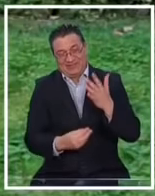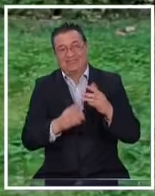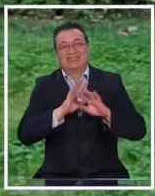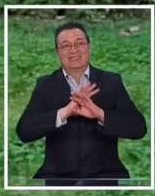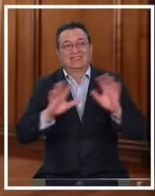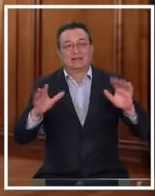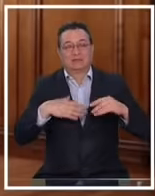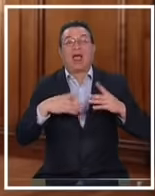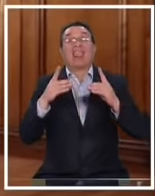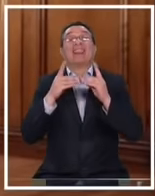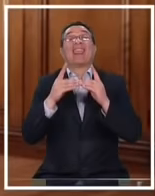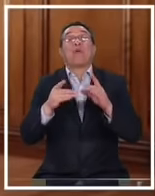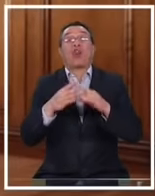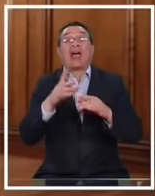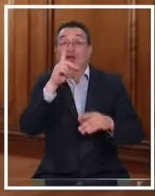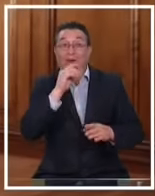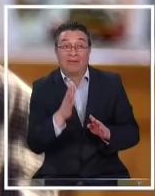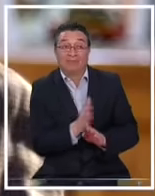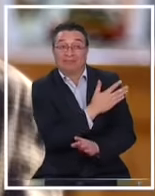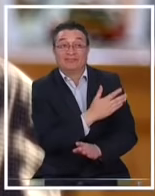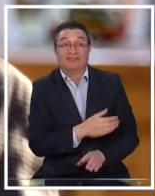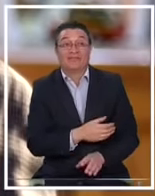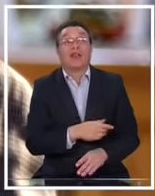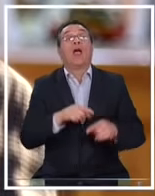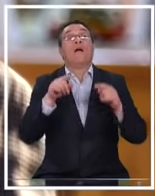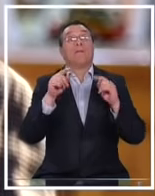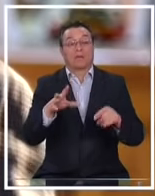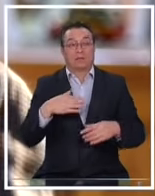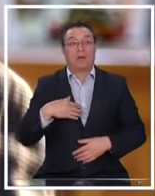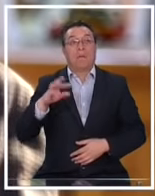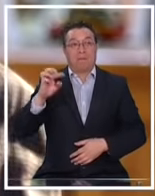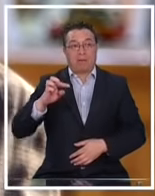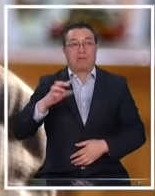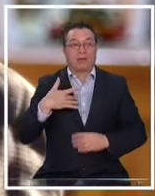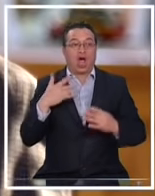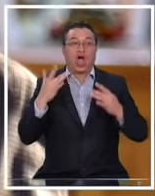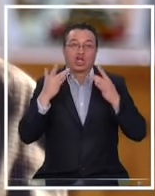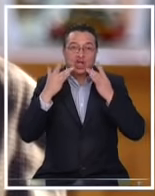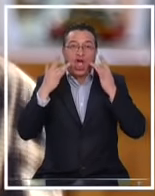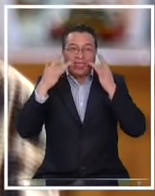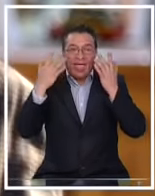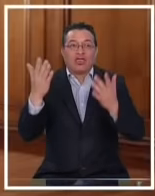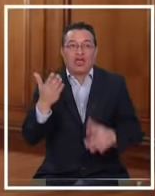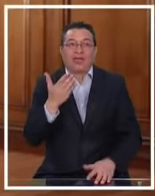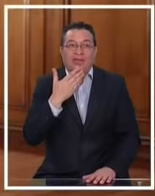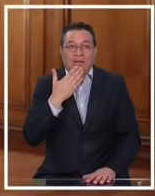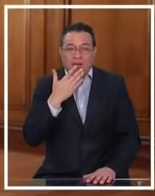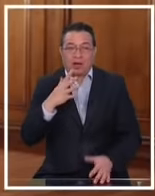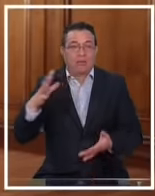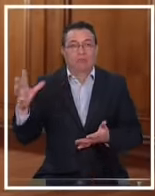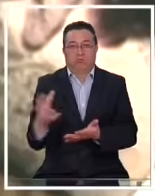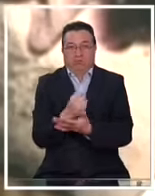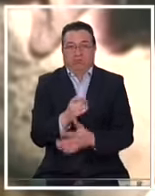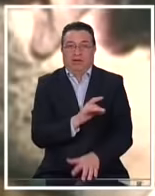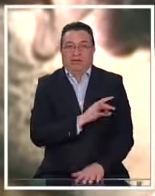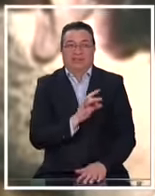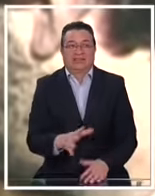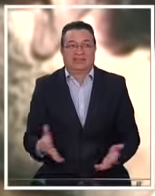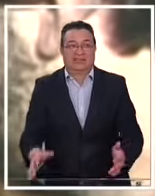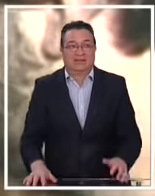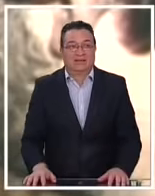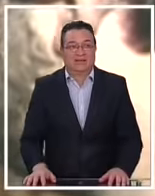llegábamos a la democracia. Pero mi viejo, por supuesto, estaba muy contento por este logro, que era un logro impresionante para Chile.